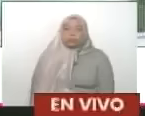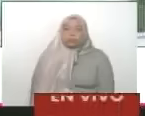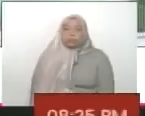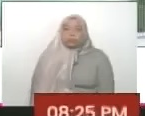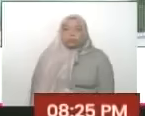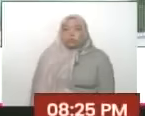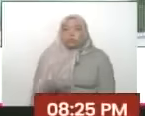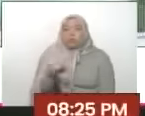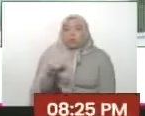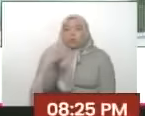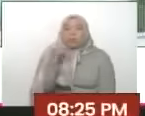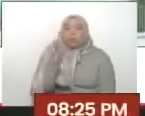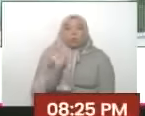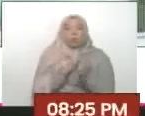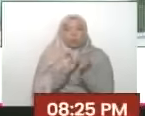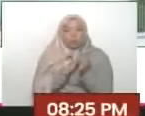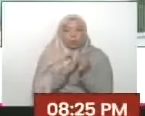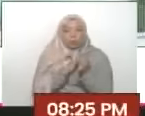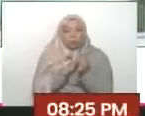Tenemos un pase.